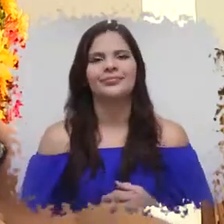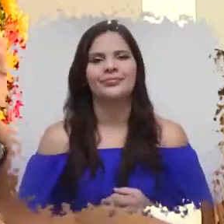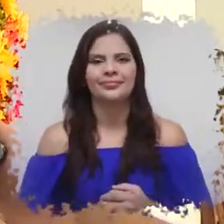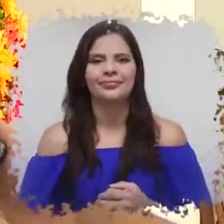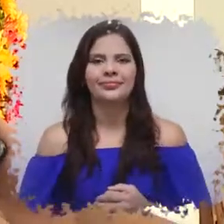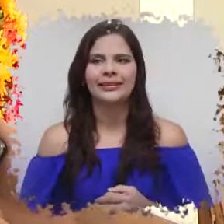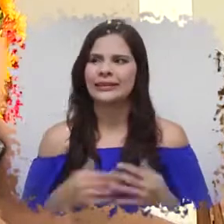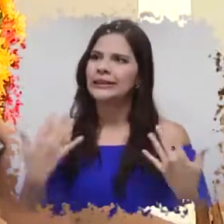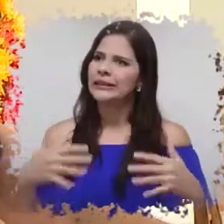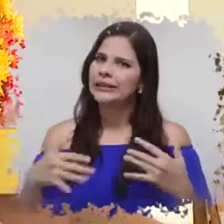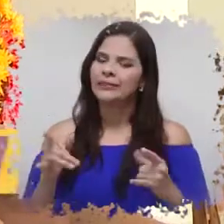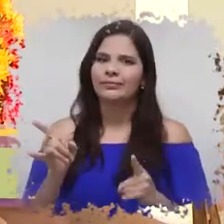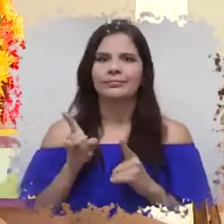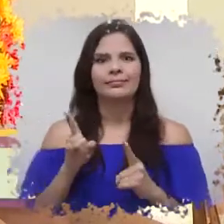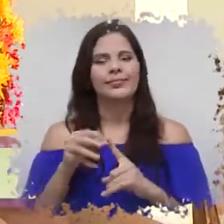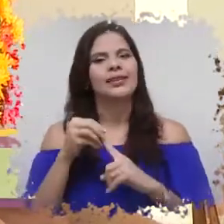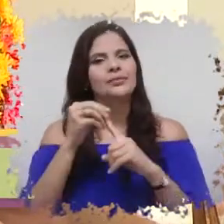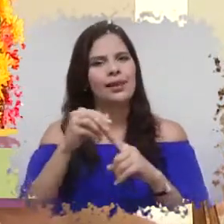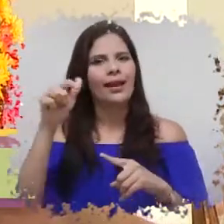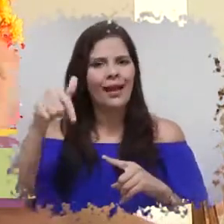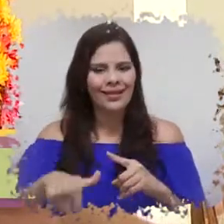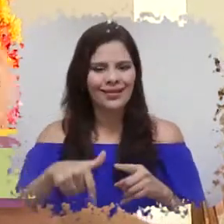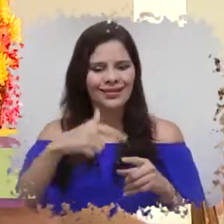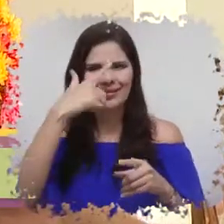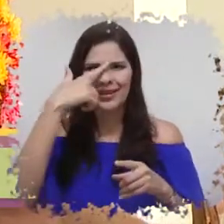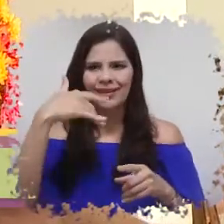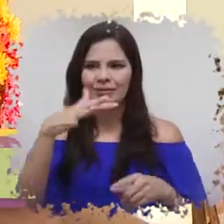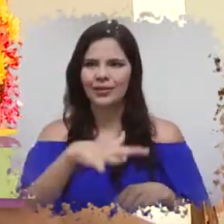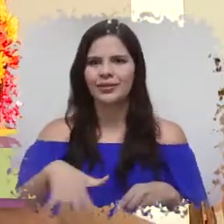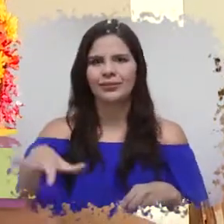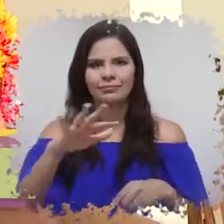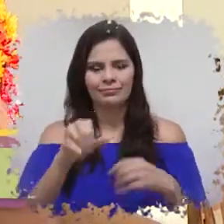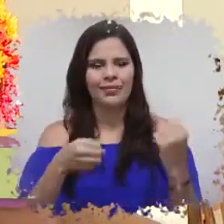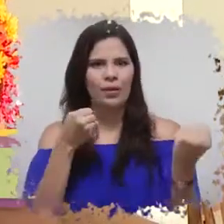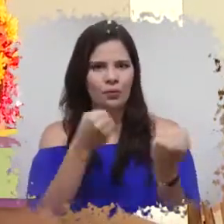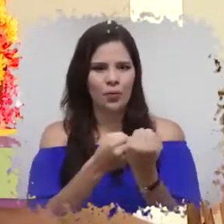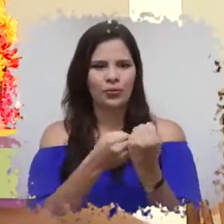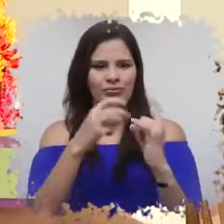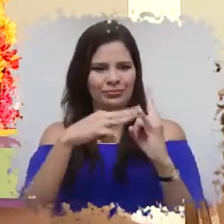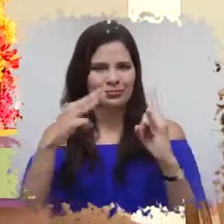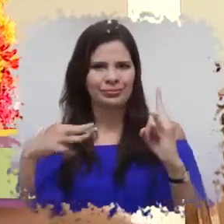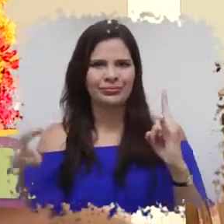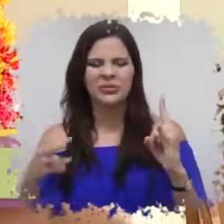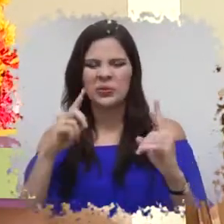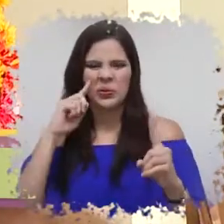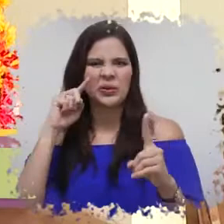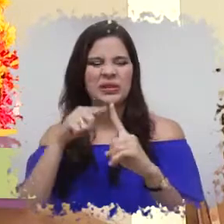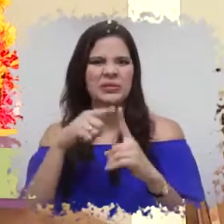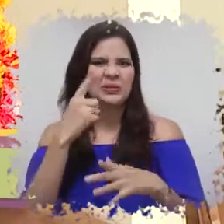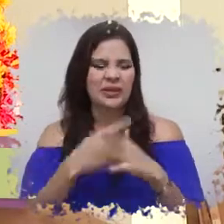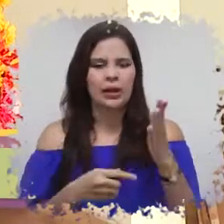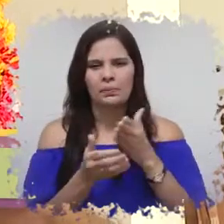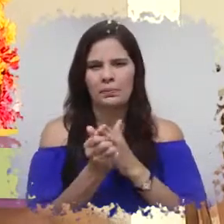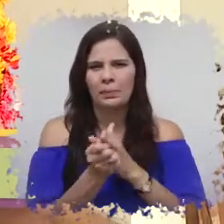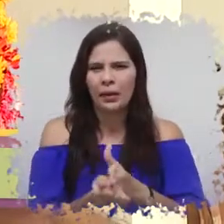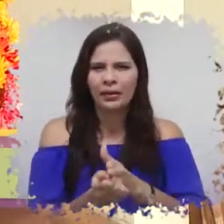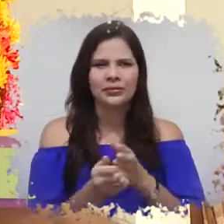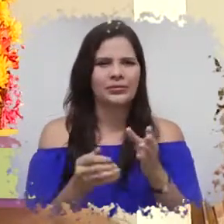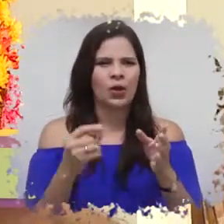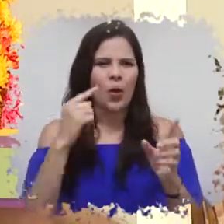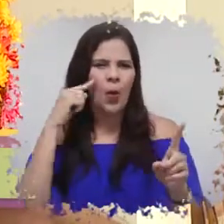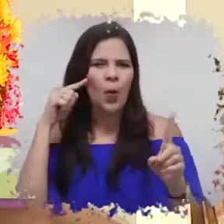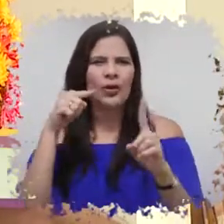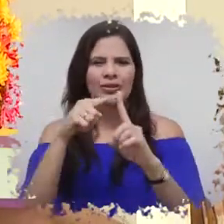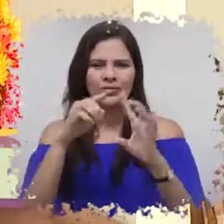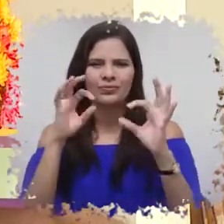espectacular encontrar un aliado académico en la región que crea en la metodología, que crea en trabajar por un